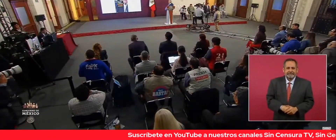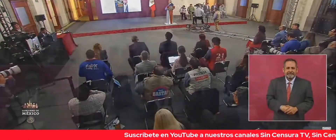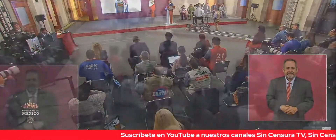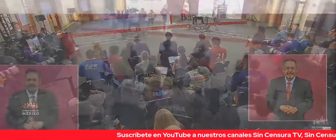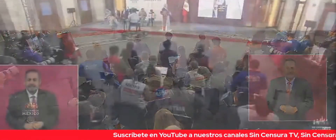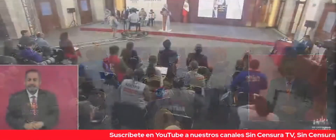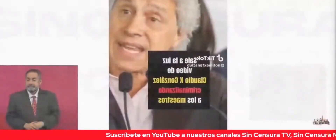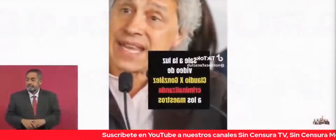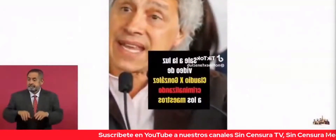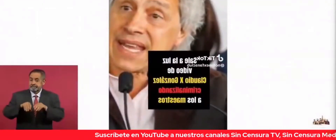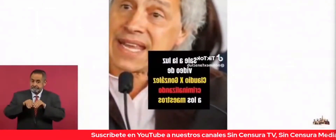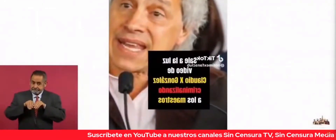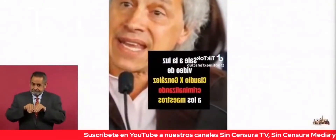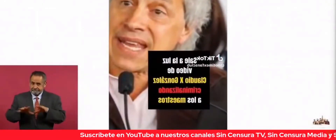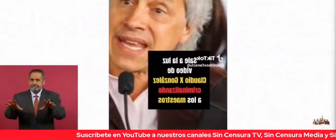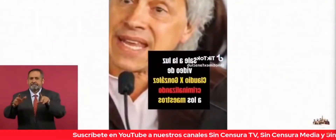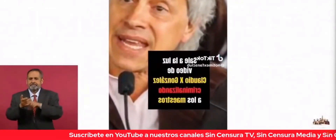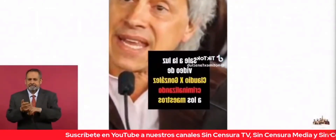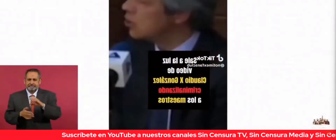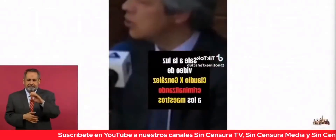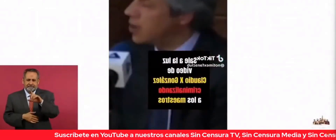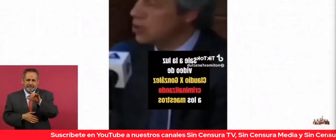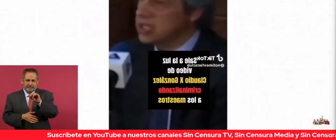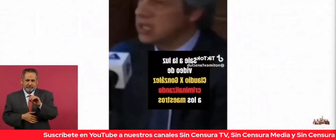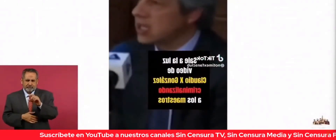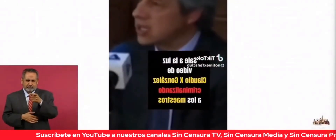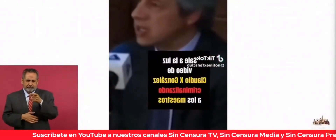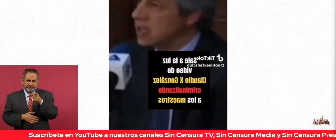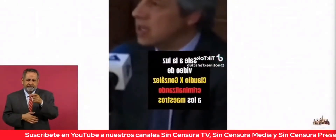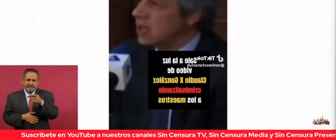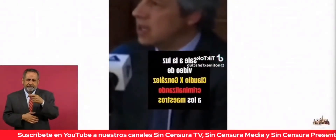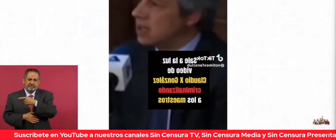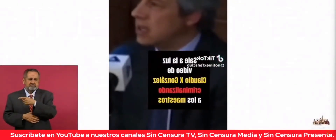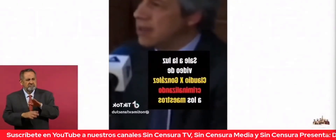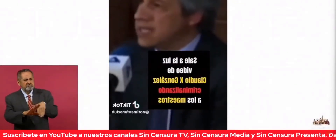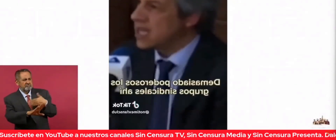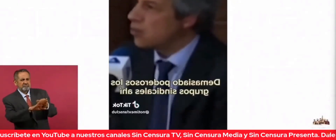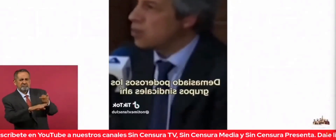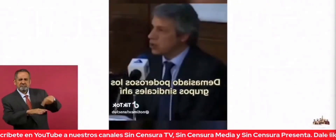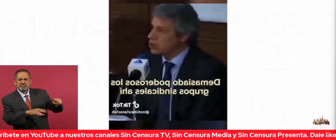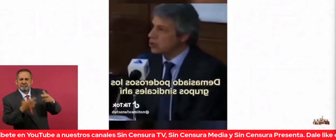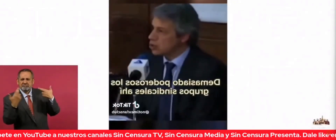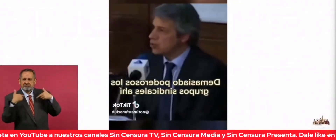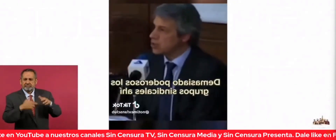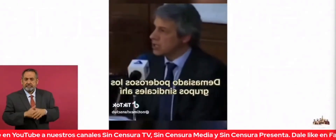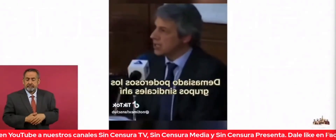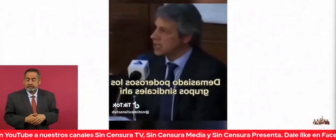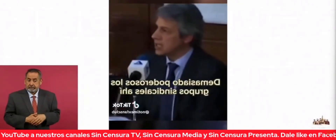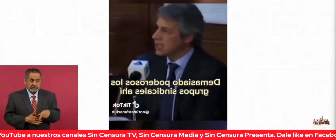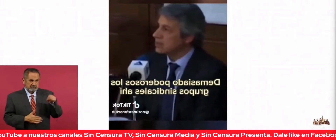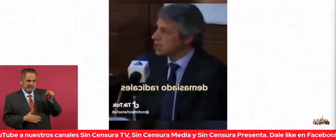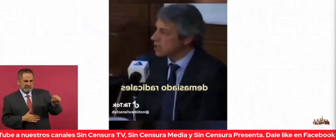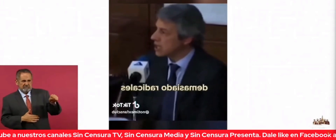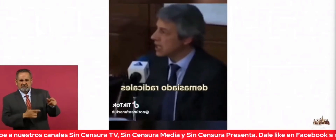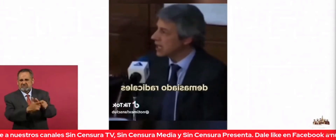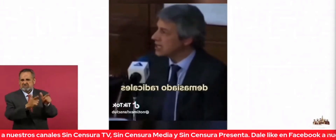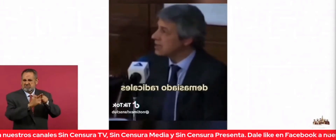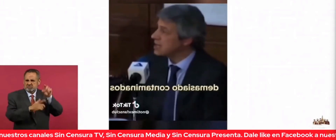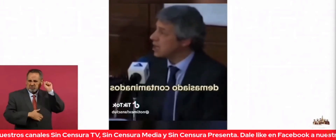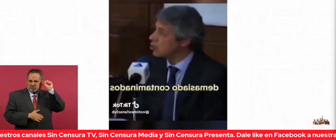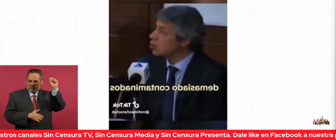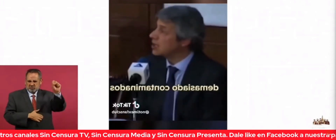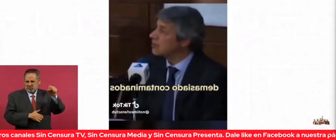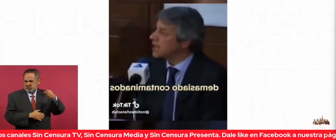Sale a la luz video de Claudio X. González criminalizando a los maestros. ...poderosos los grupos sindicales ahí, demasiado